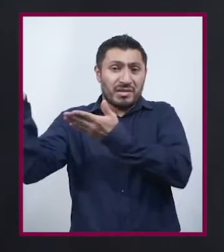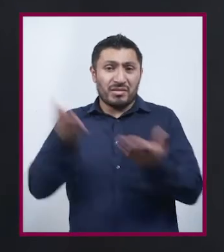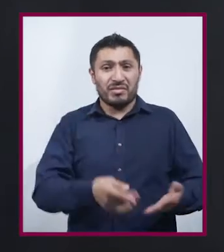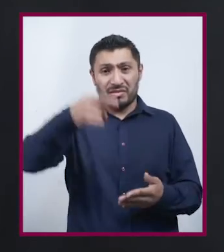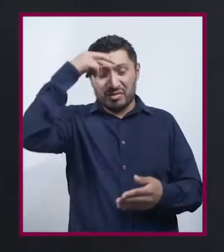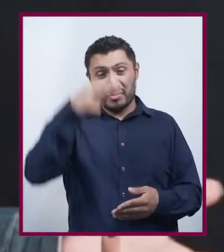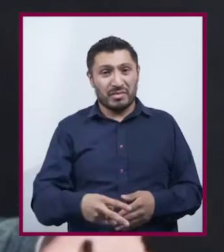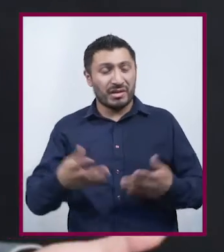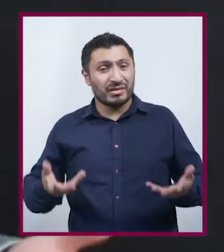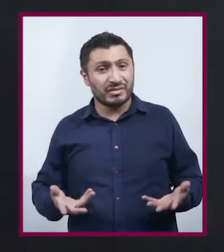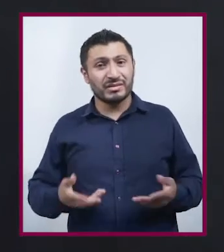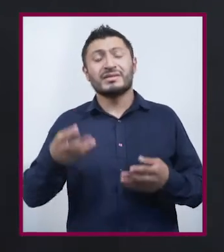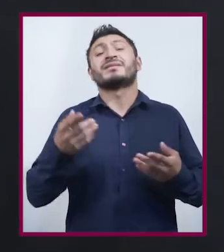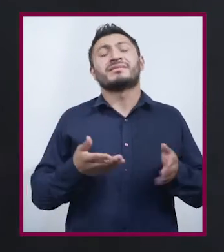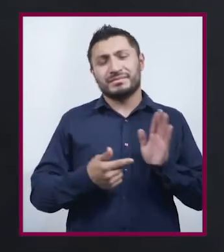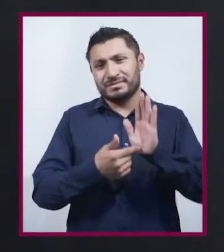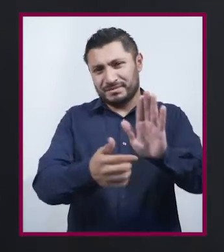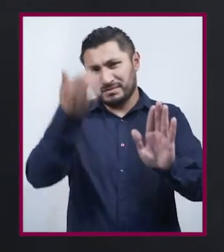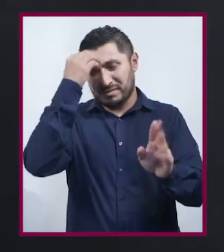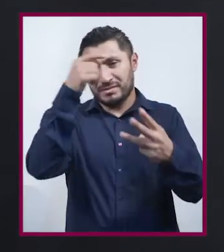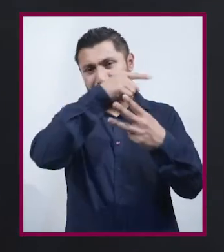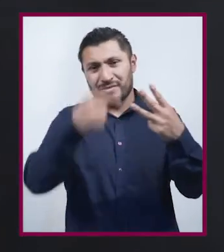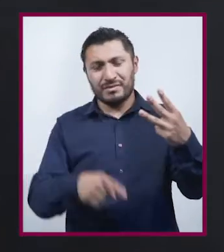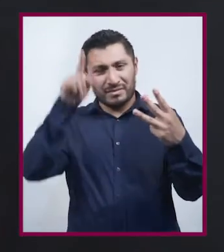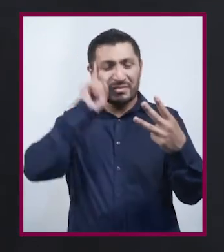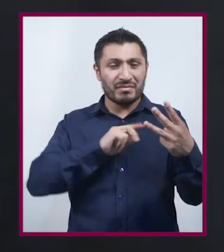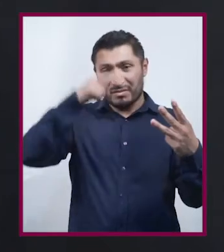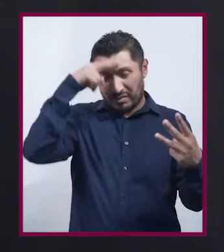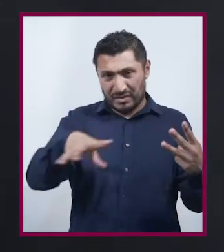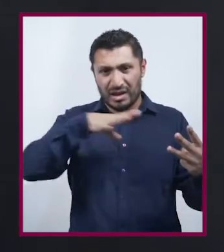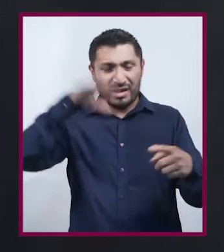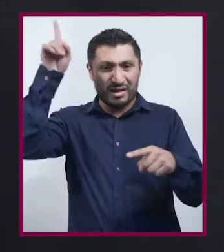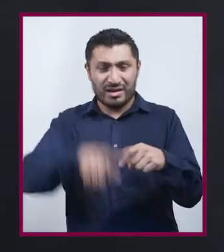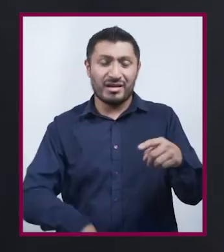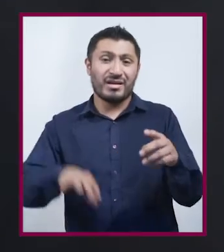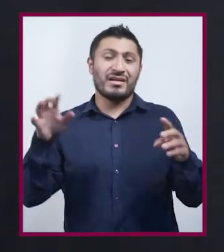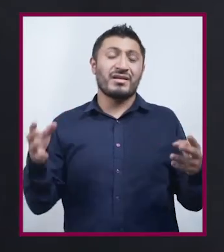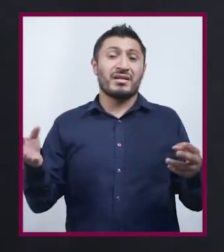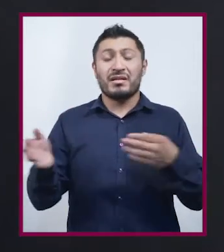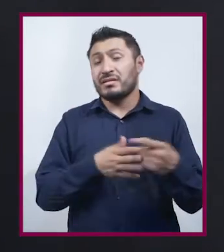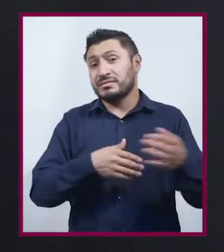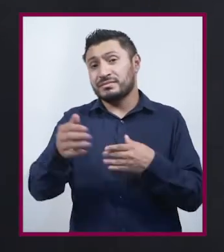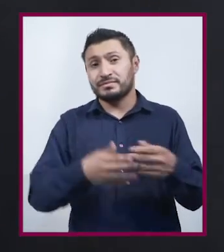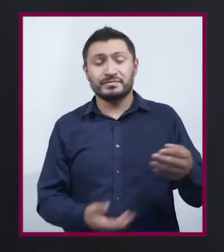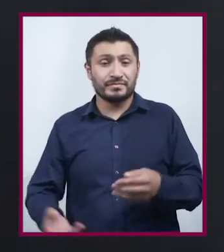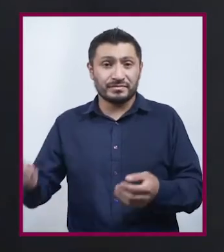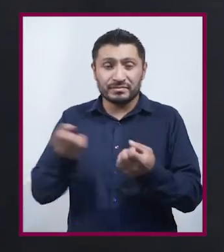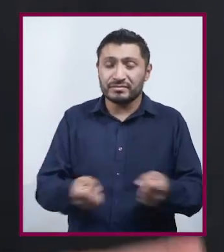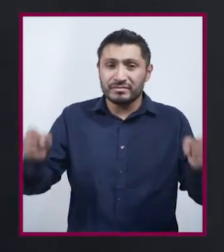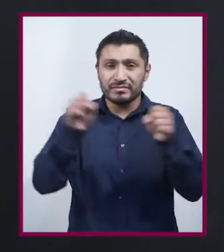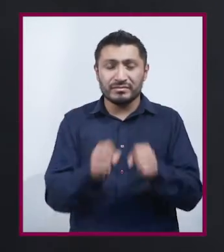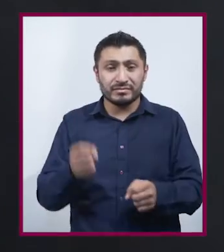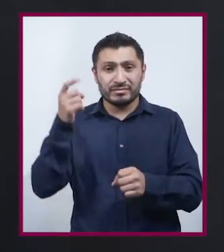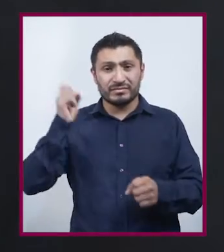mexicana? Vamos pues, te invito a conocer a 3 mujeres mexicanas que ayudaron a romper las convenciones de moda impuestas por la